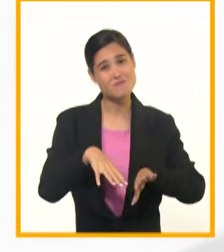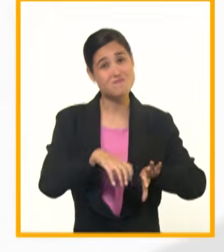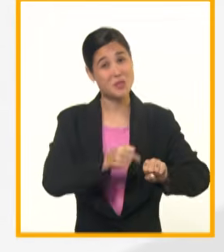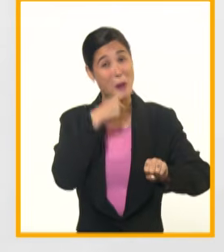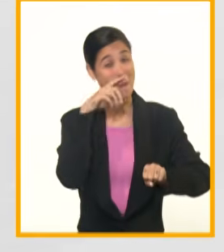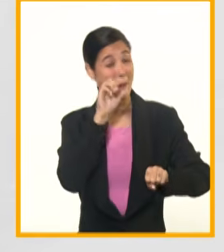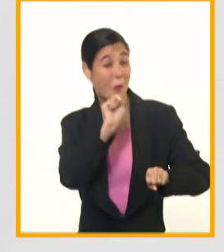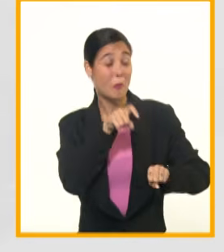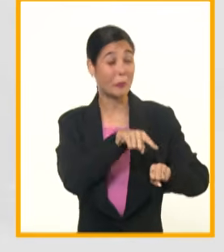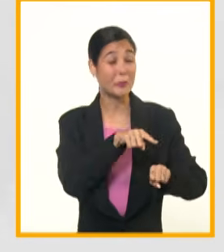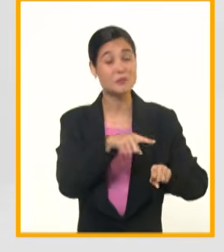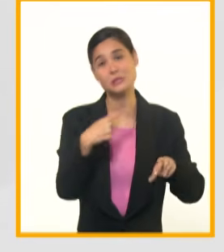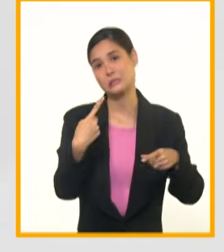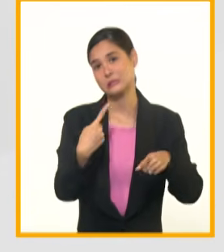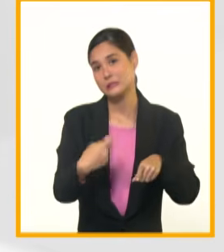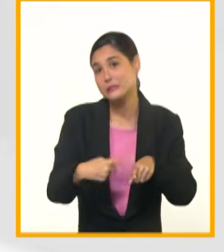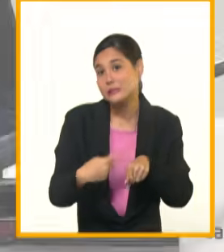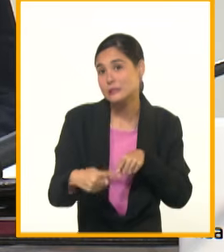a bien asumir.